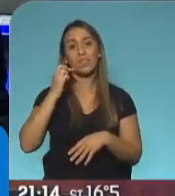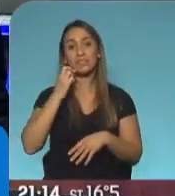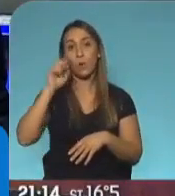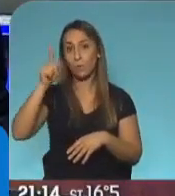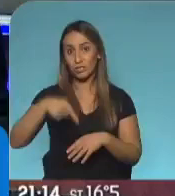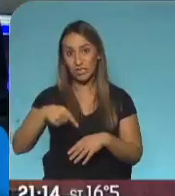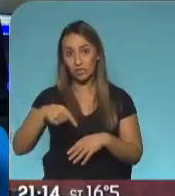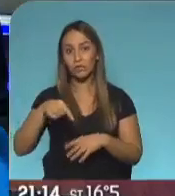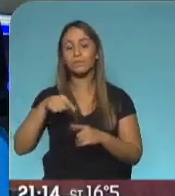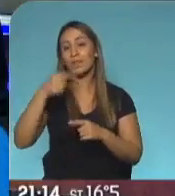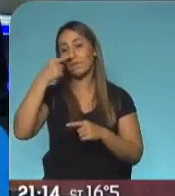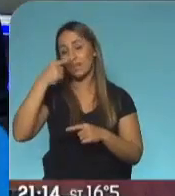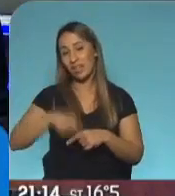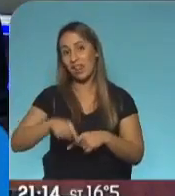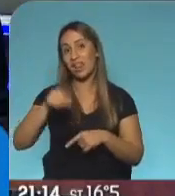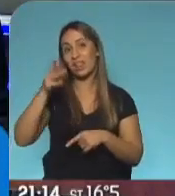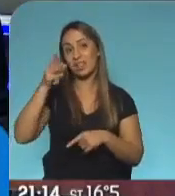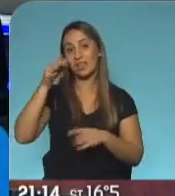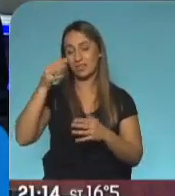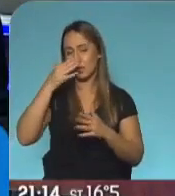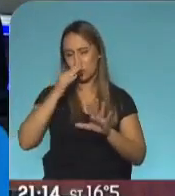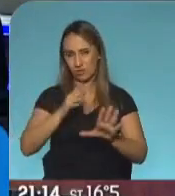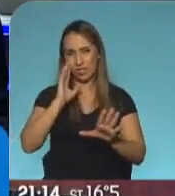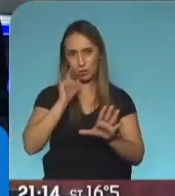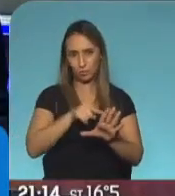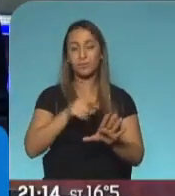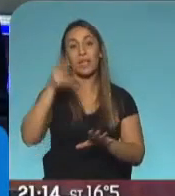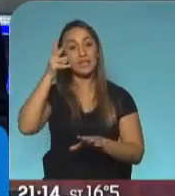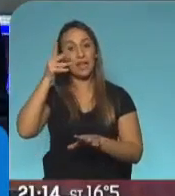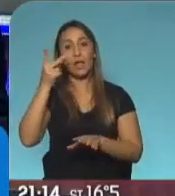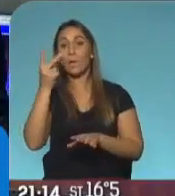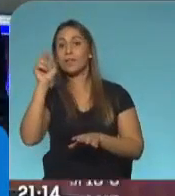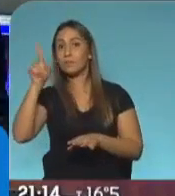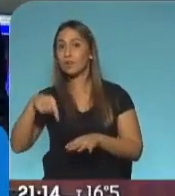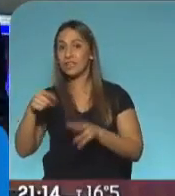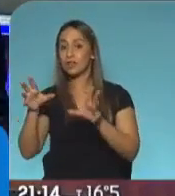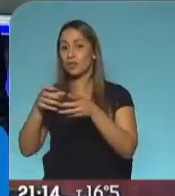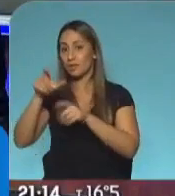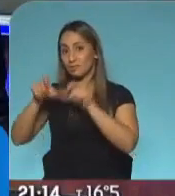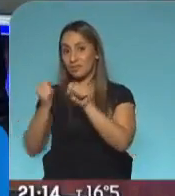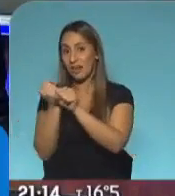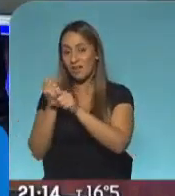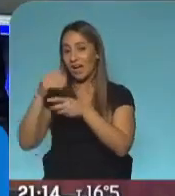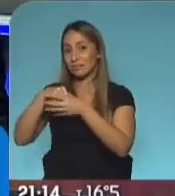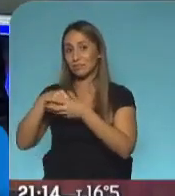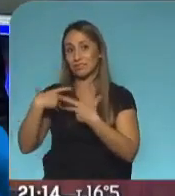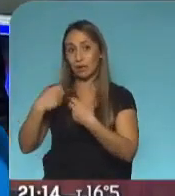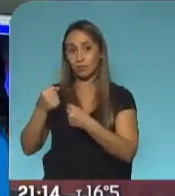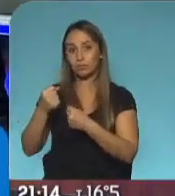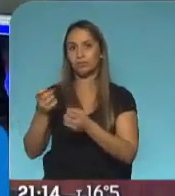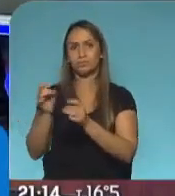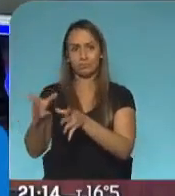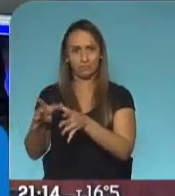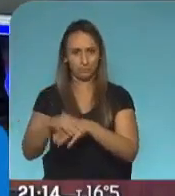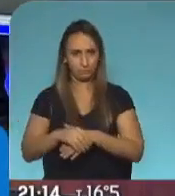al final vamos a terminar con lo que pasó en eeuu italia 20 por ciento entonces debería mostrar un videíto en unos segundos la